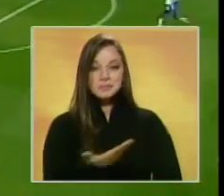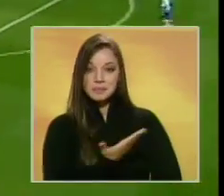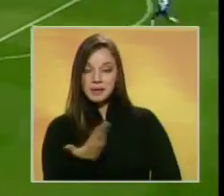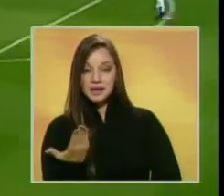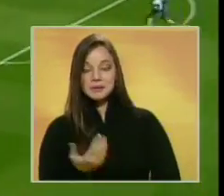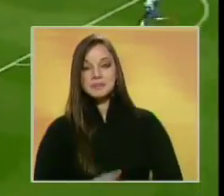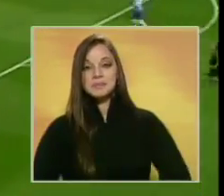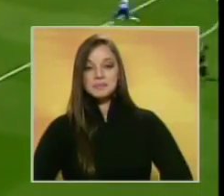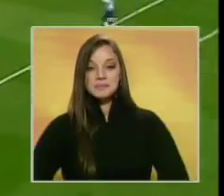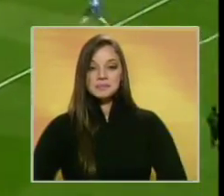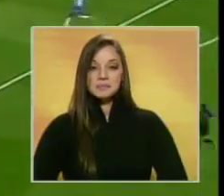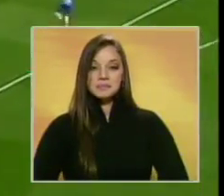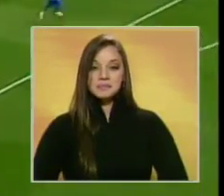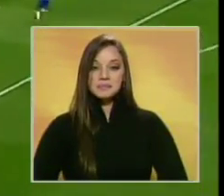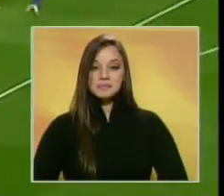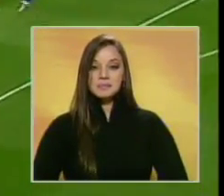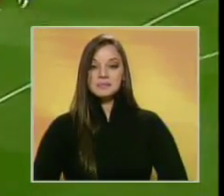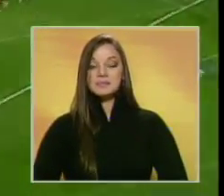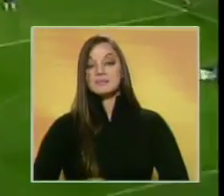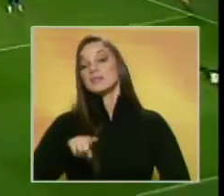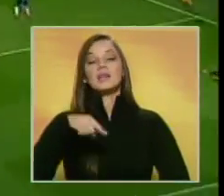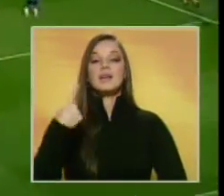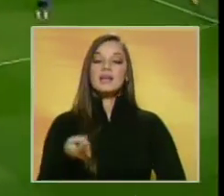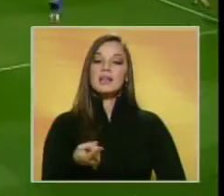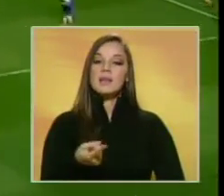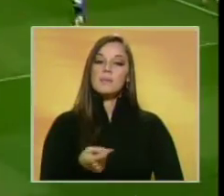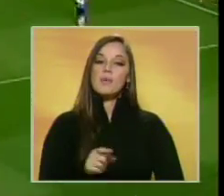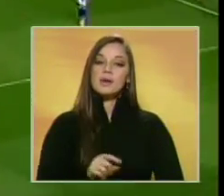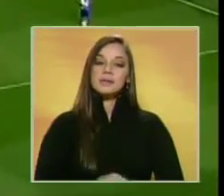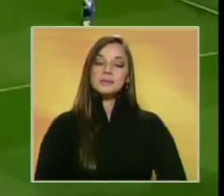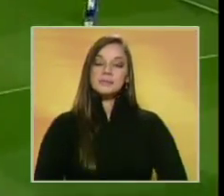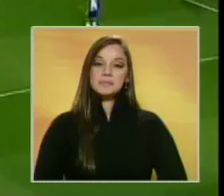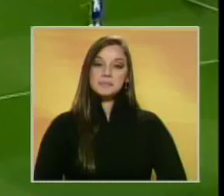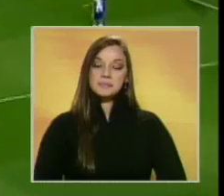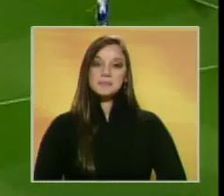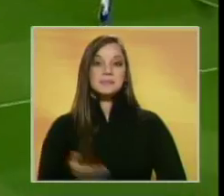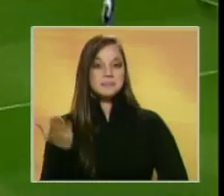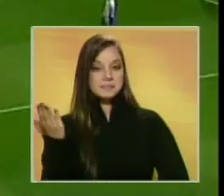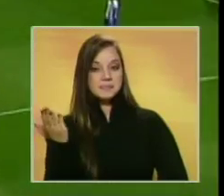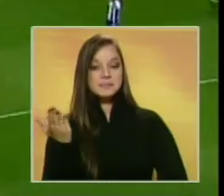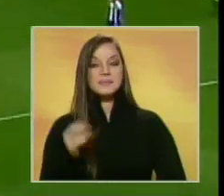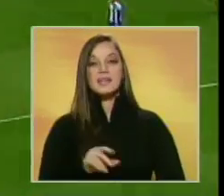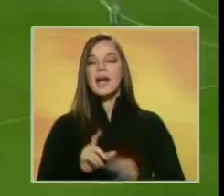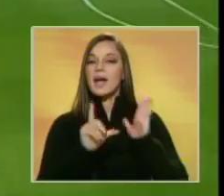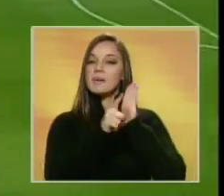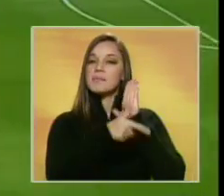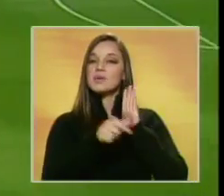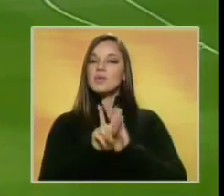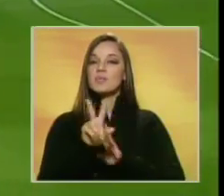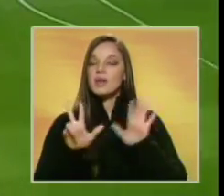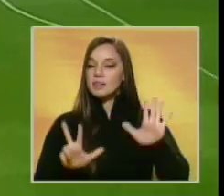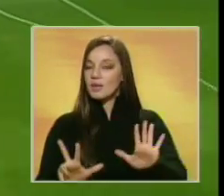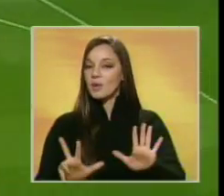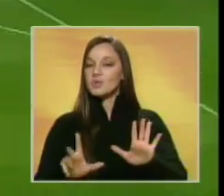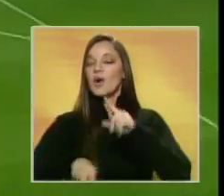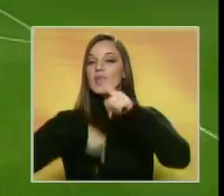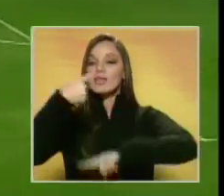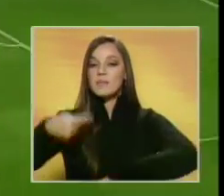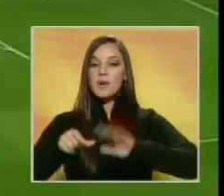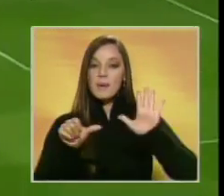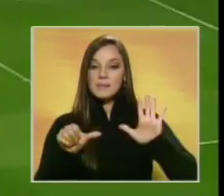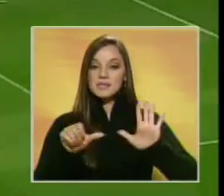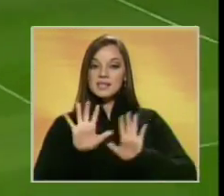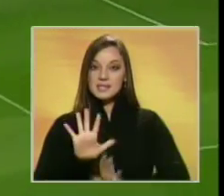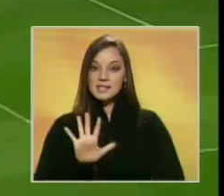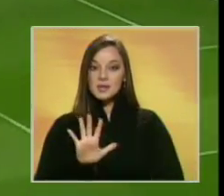10. Thiago Alcántara descontó por el Bayern a la fracción 28, pero Jackson Martínez sentenció el resultado al minuto 65.